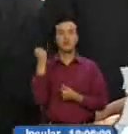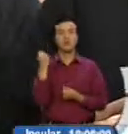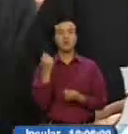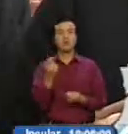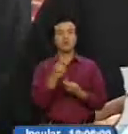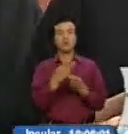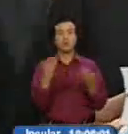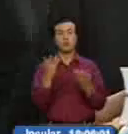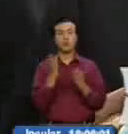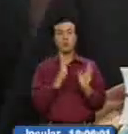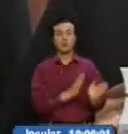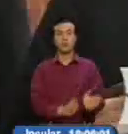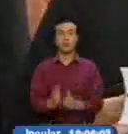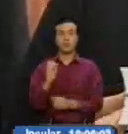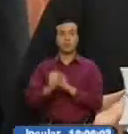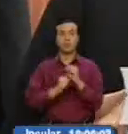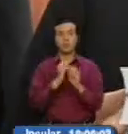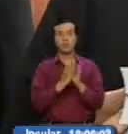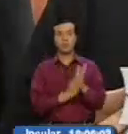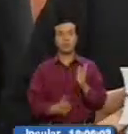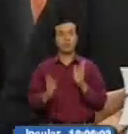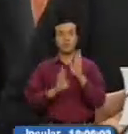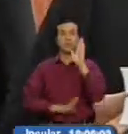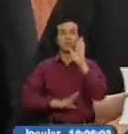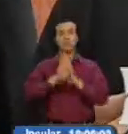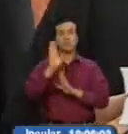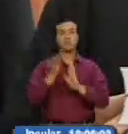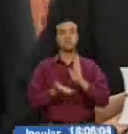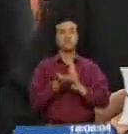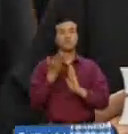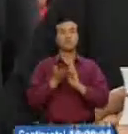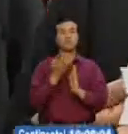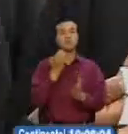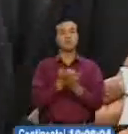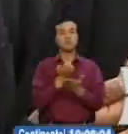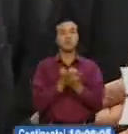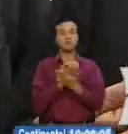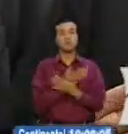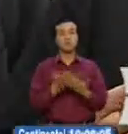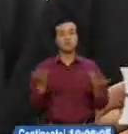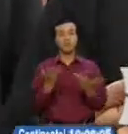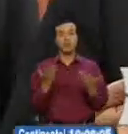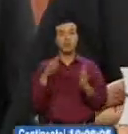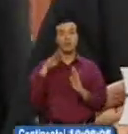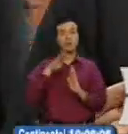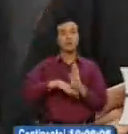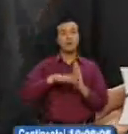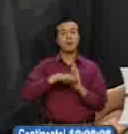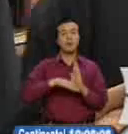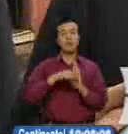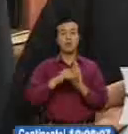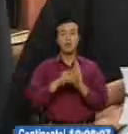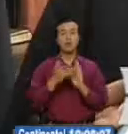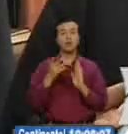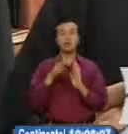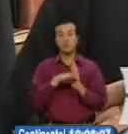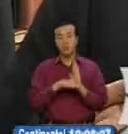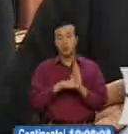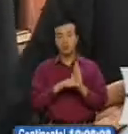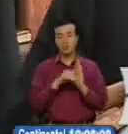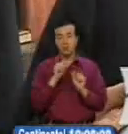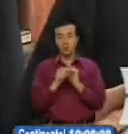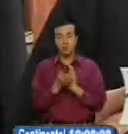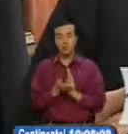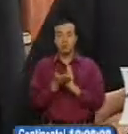público que estaba programado para este año. Bueno, el repunte, un crecimiento económico, una baja del decrecimiento que se tiene, repuntará